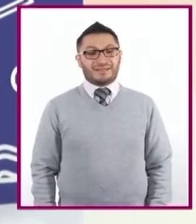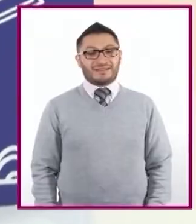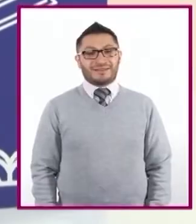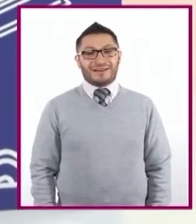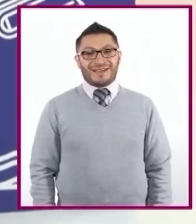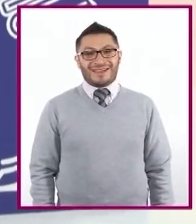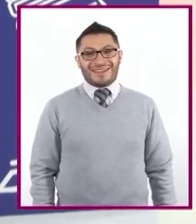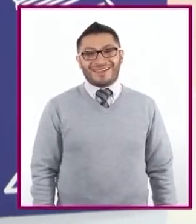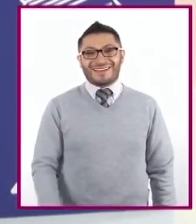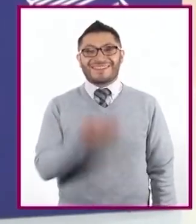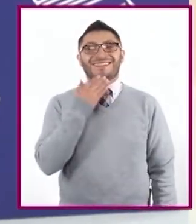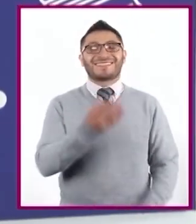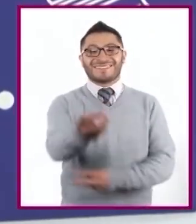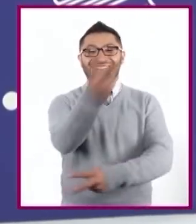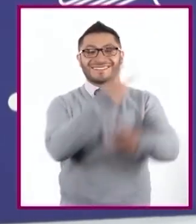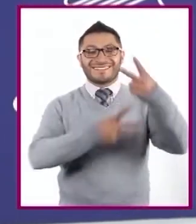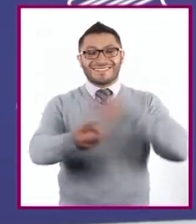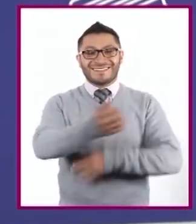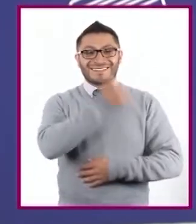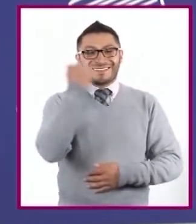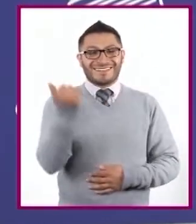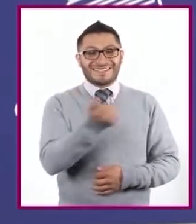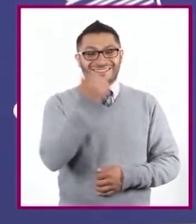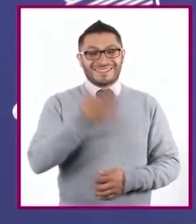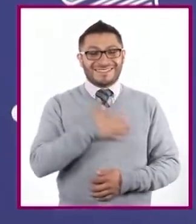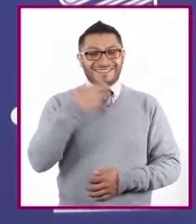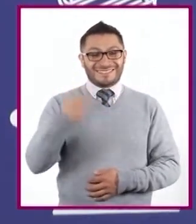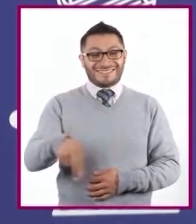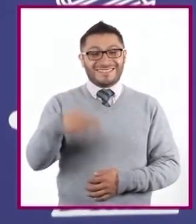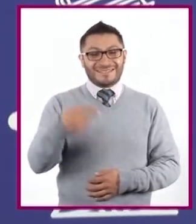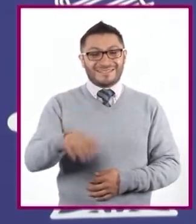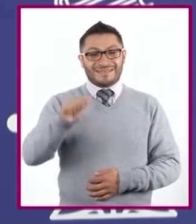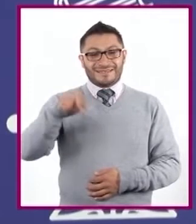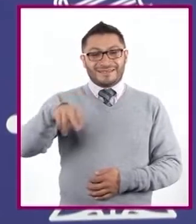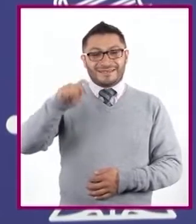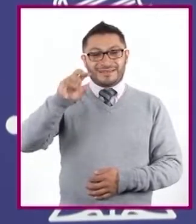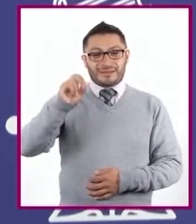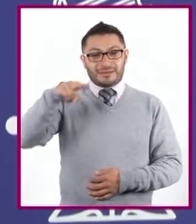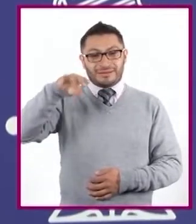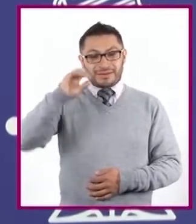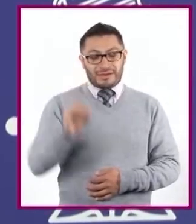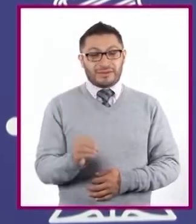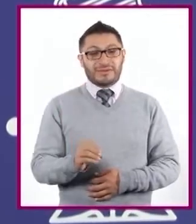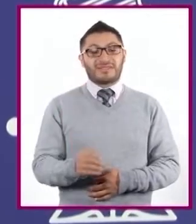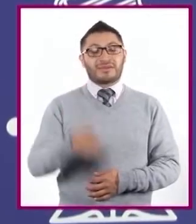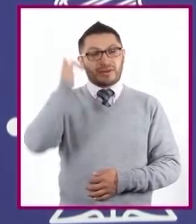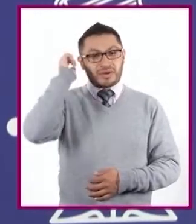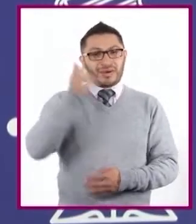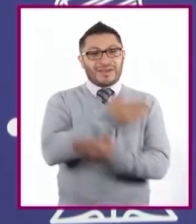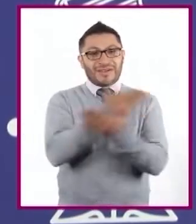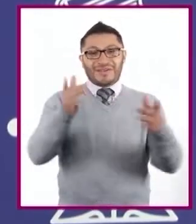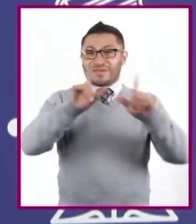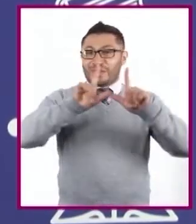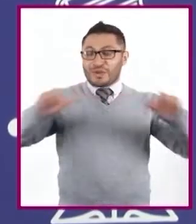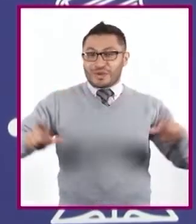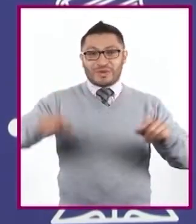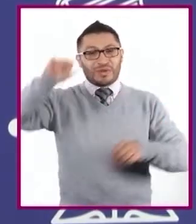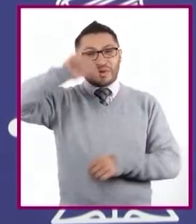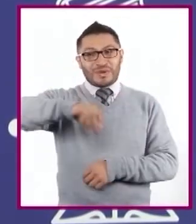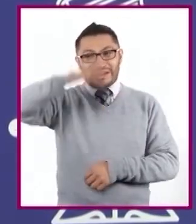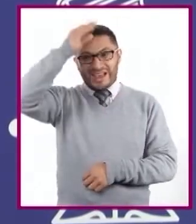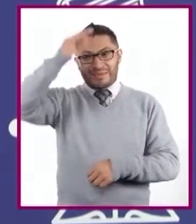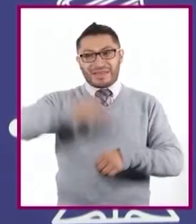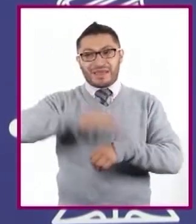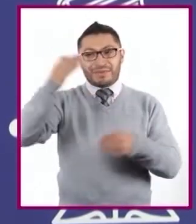Bienvenidas y bienvenidos, alumnas y alumnos. Mi nombre es Antonio Blas Hernández. Espero estén listos para aprender un poco más sobre